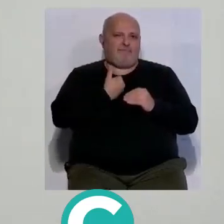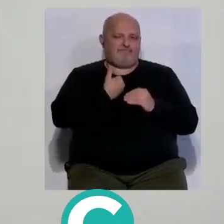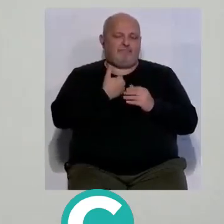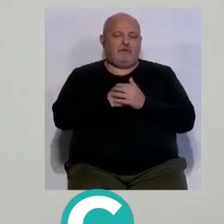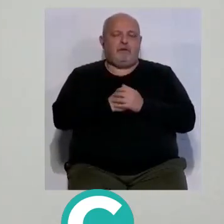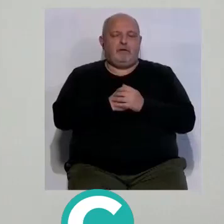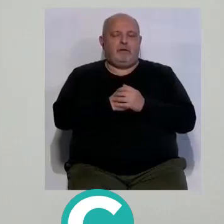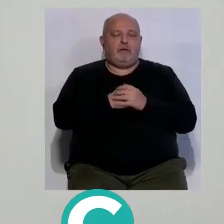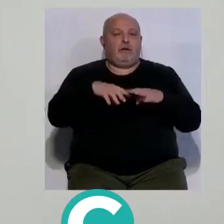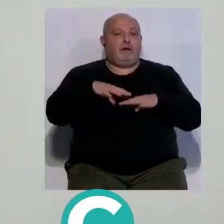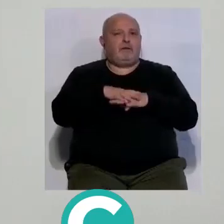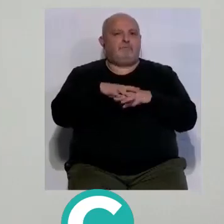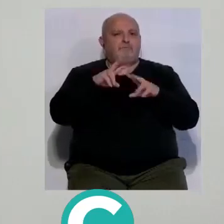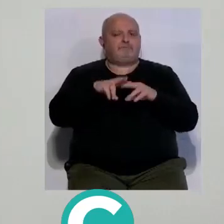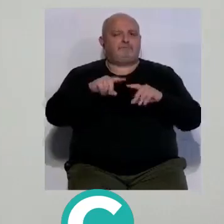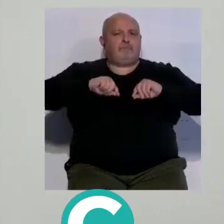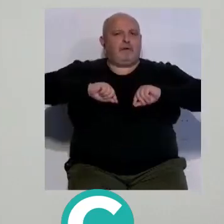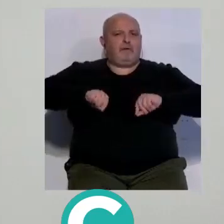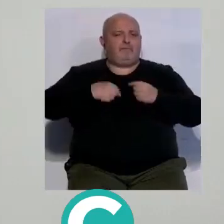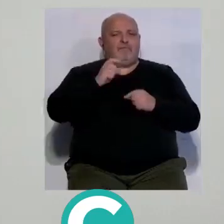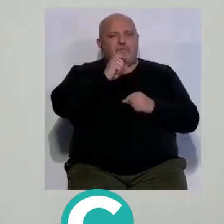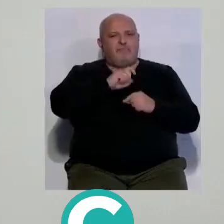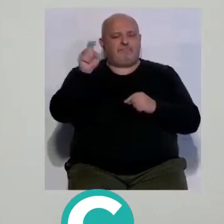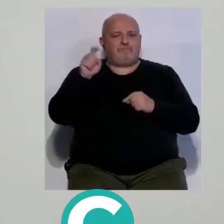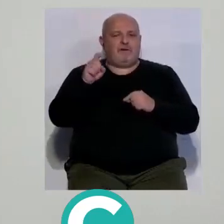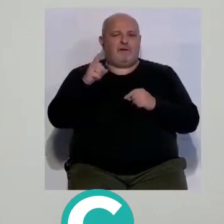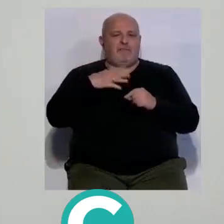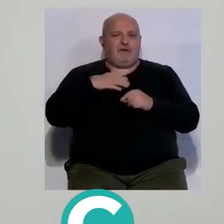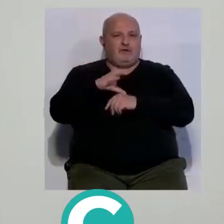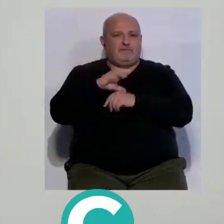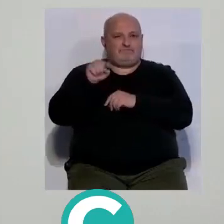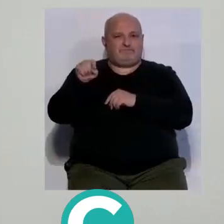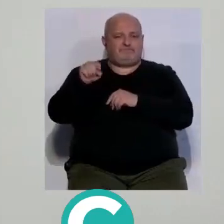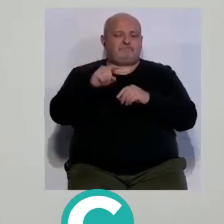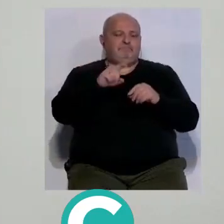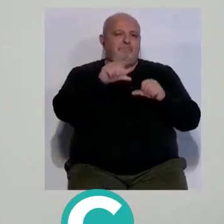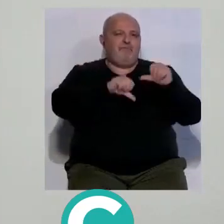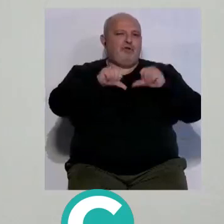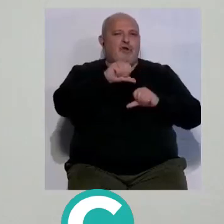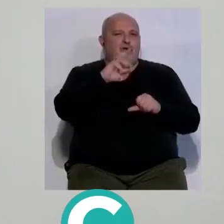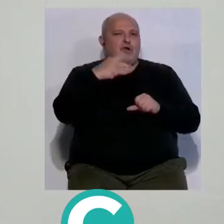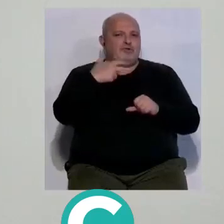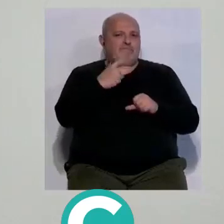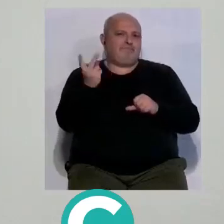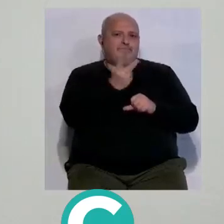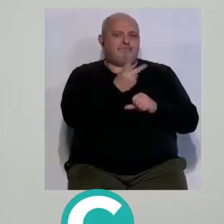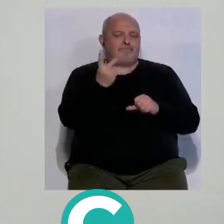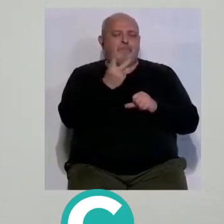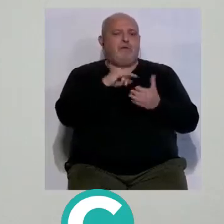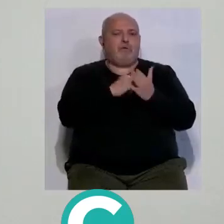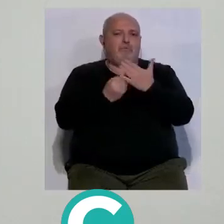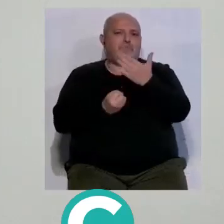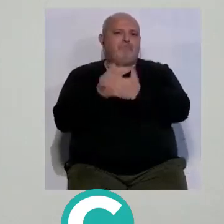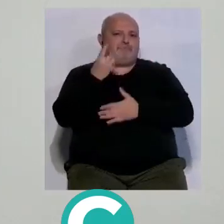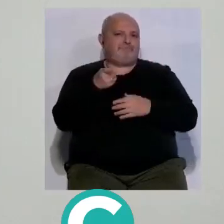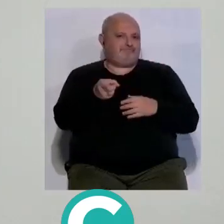de investigación se hizo un convenio con la Fundación Progreso y Salud de Consejería y con Laboratorio Roche, y se desarrolló este proyecto